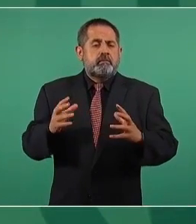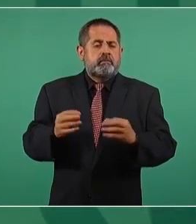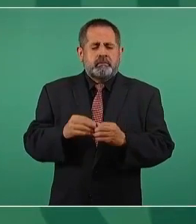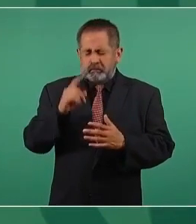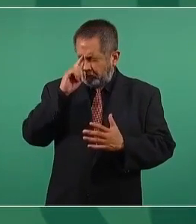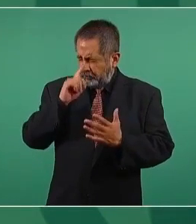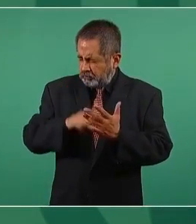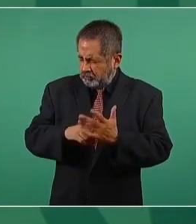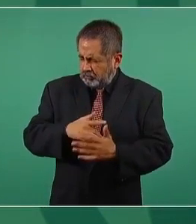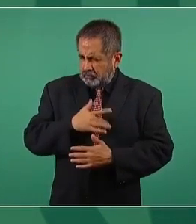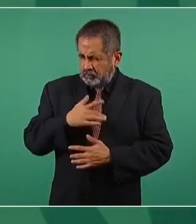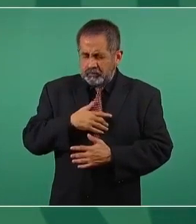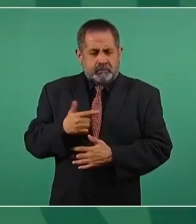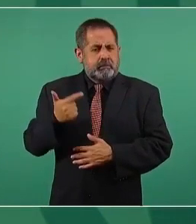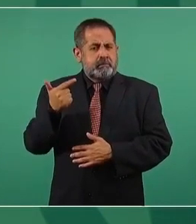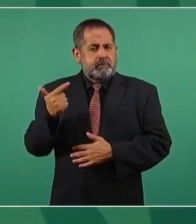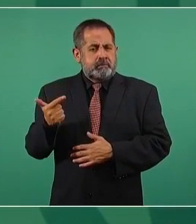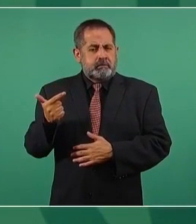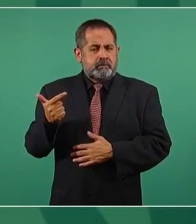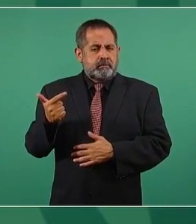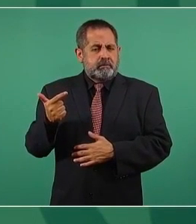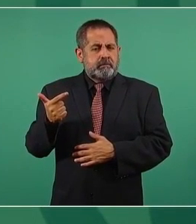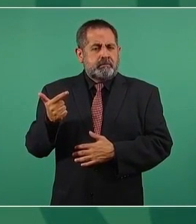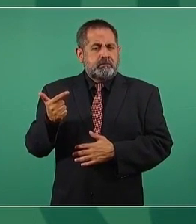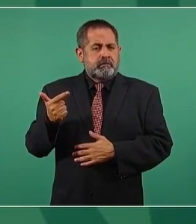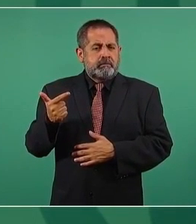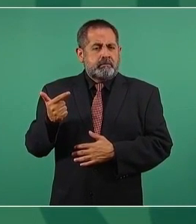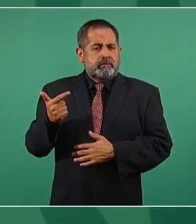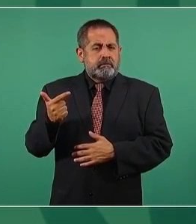creo que 7.